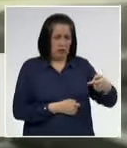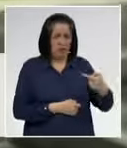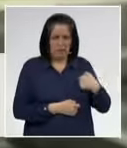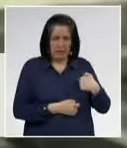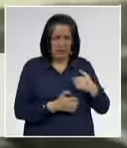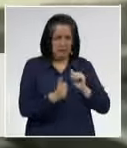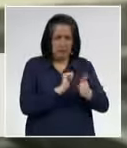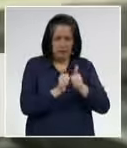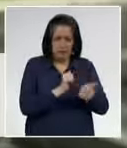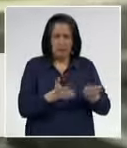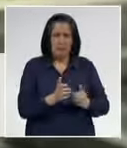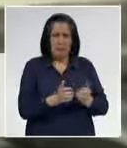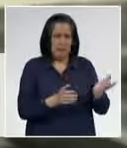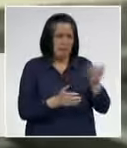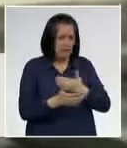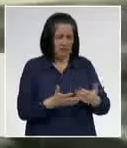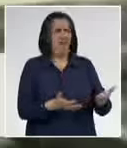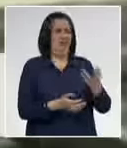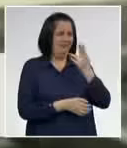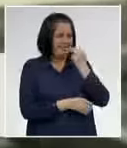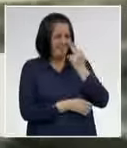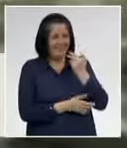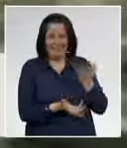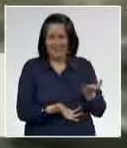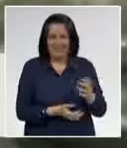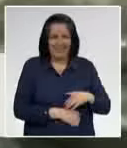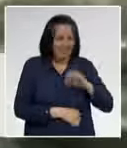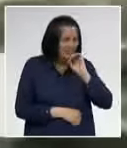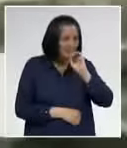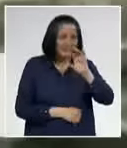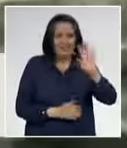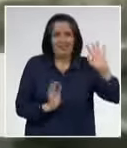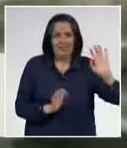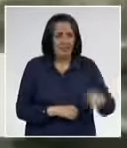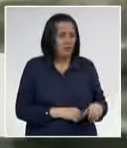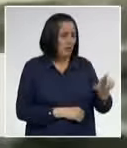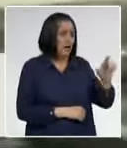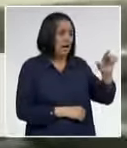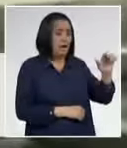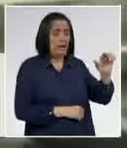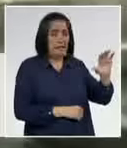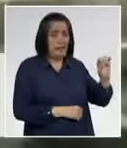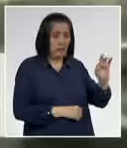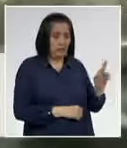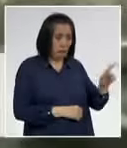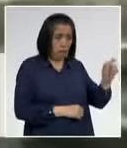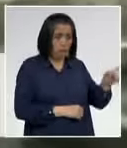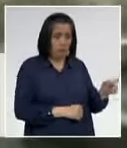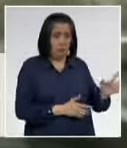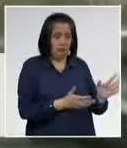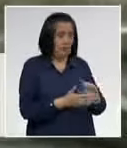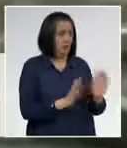mucha gracia. Primero porque es un dicho que el señor Luis Alba Castro ha negado, y él no era parte de